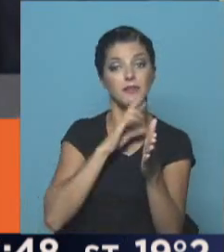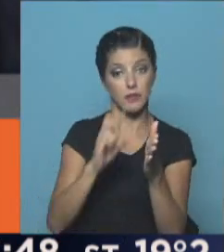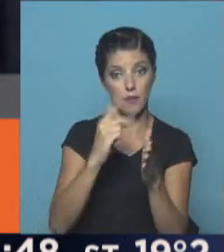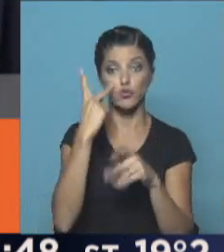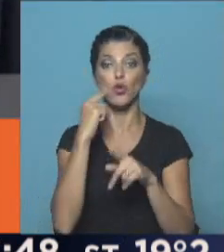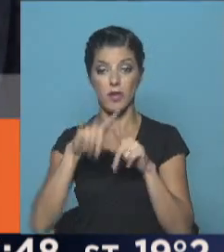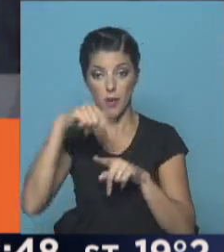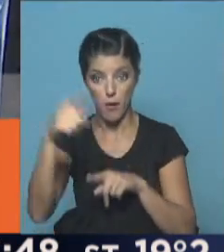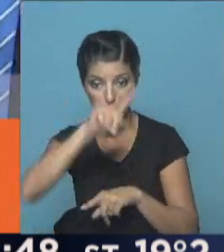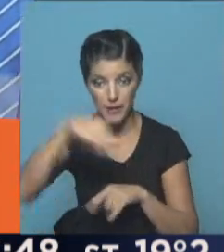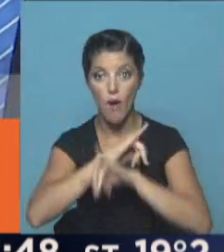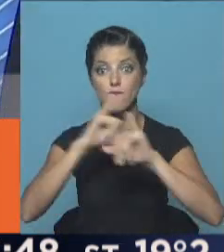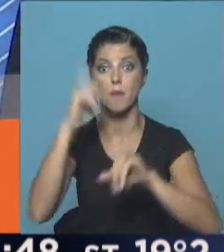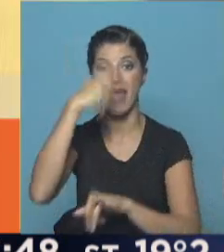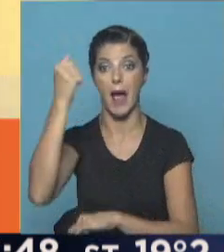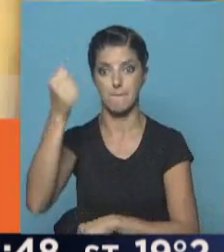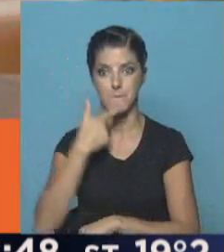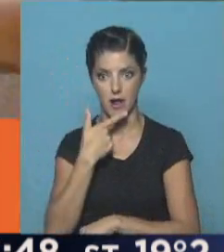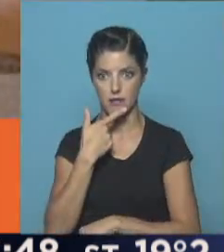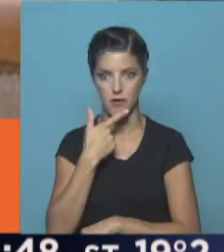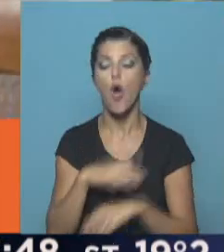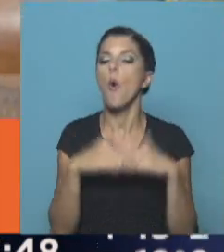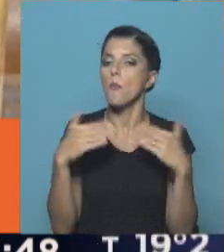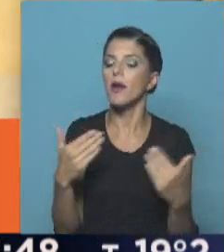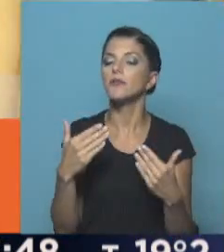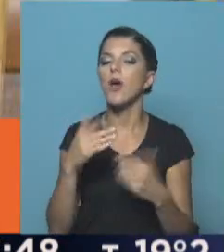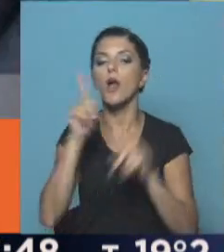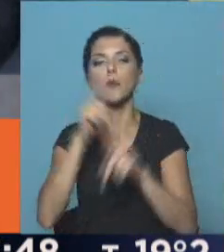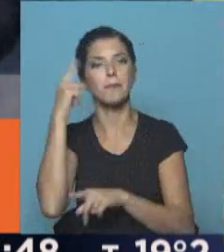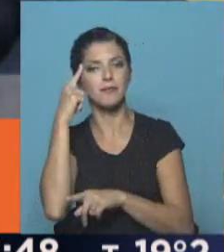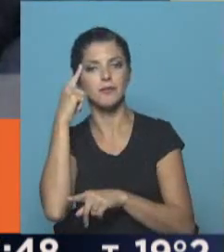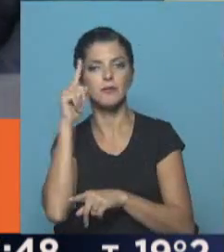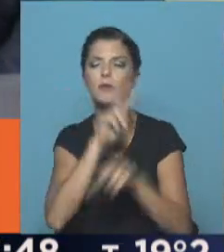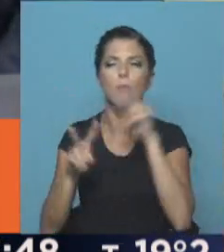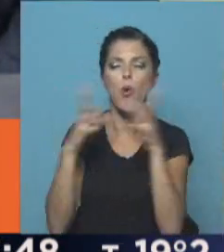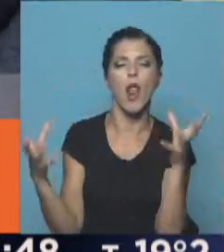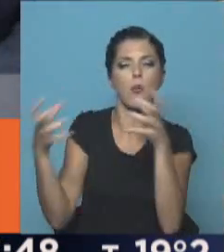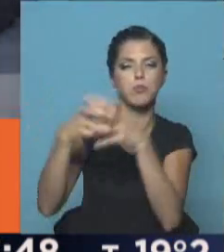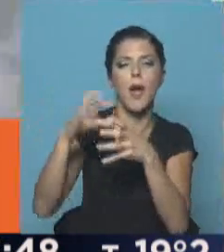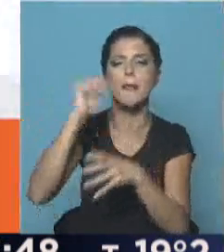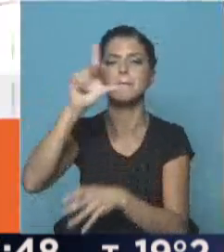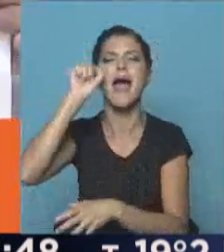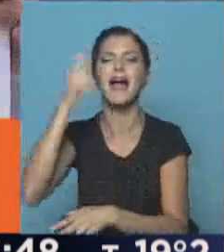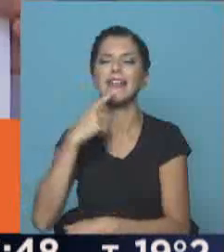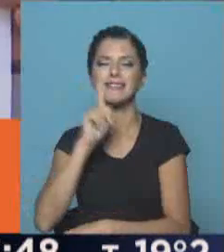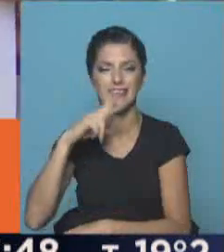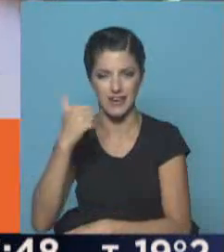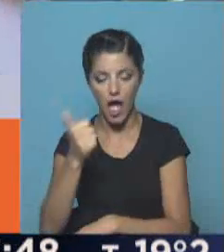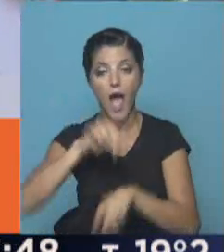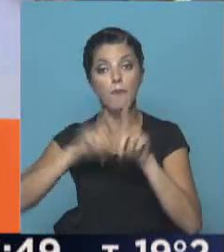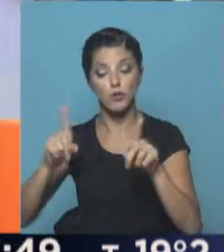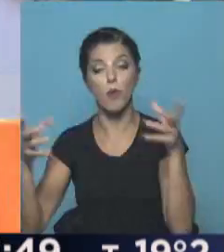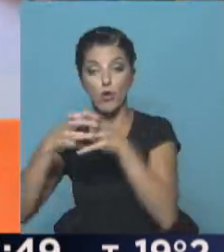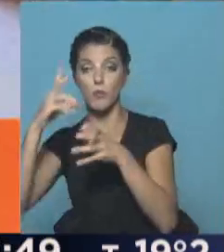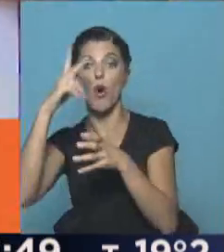Trump. Por eso, parece un gesto que apunta a cimentar la unidad nacional palestina en momentos en que Hamas siente más